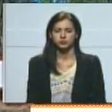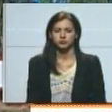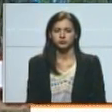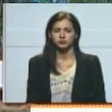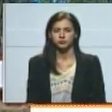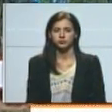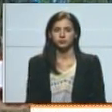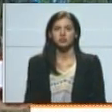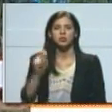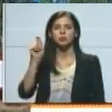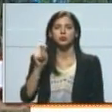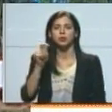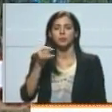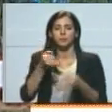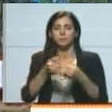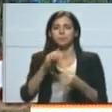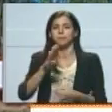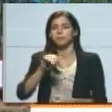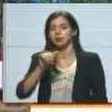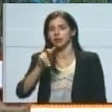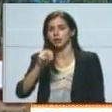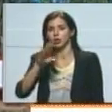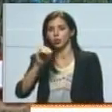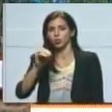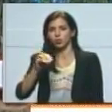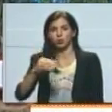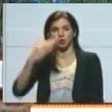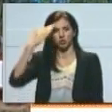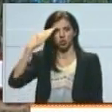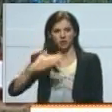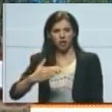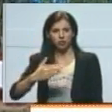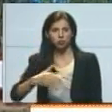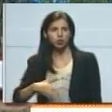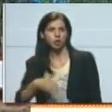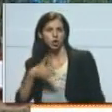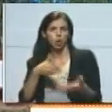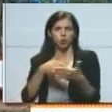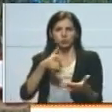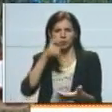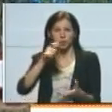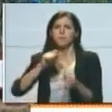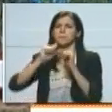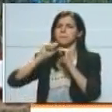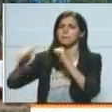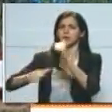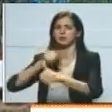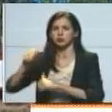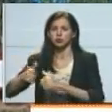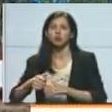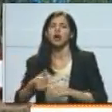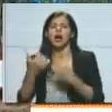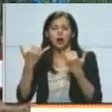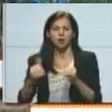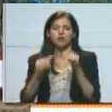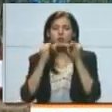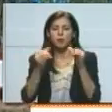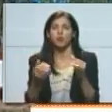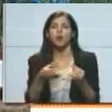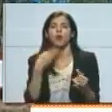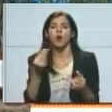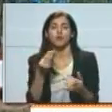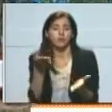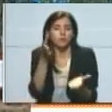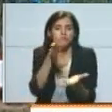Richard Blanco, maldito sea el soldado que vuelca su arma contra el pueblo. Con muchísimo dolor informamos muertes de Neomar Lander, impacto de bomba en el